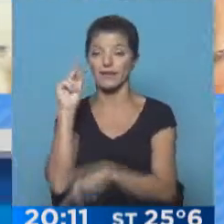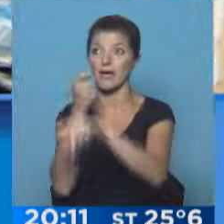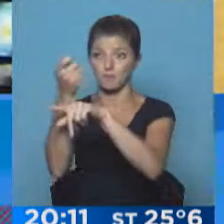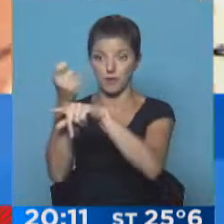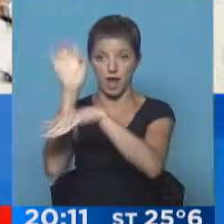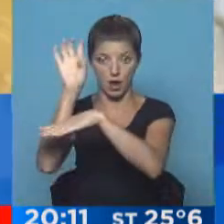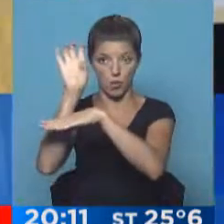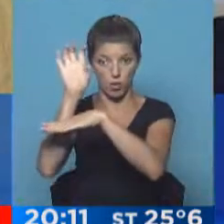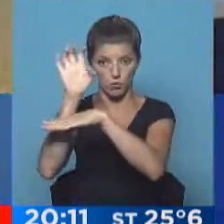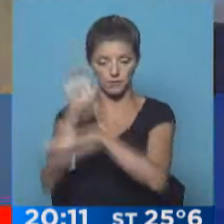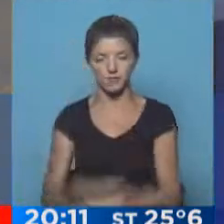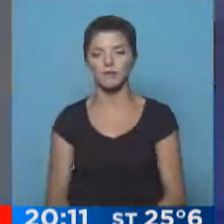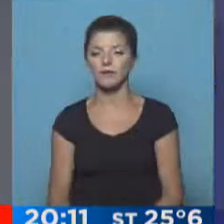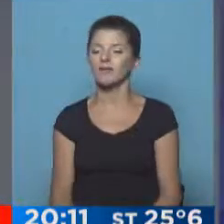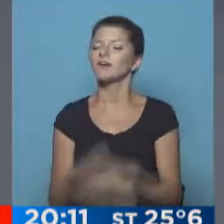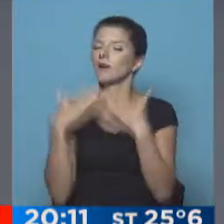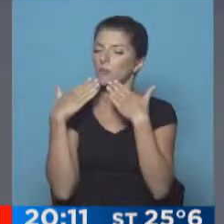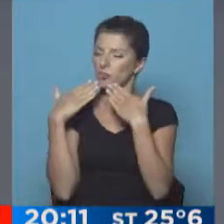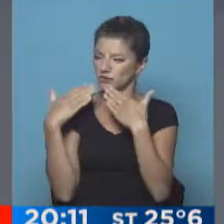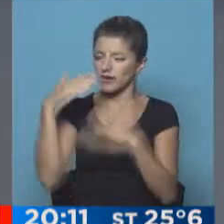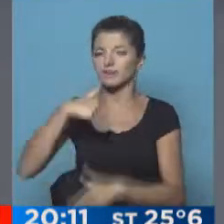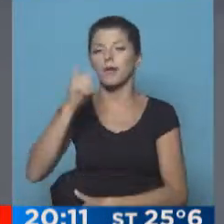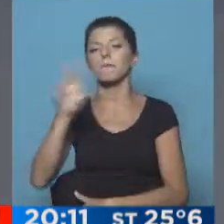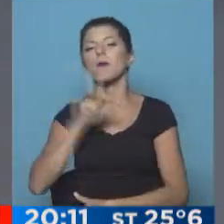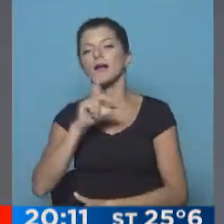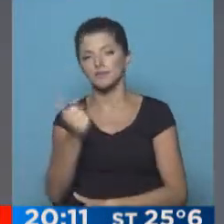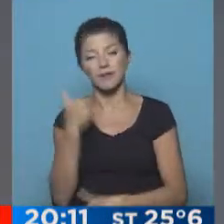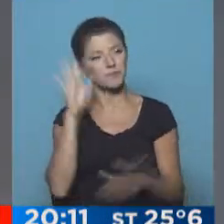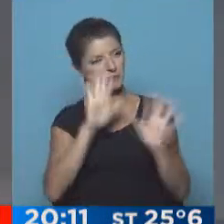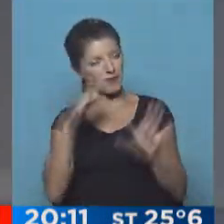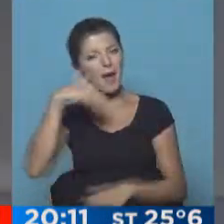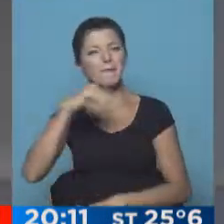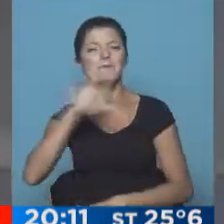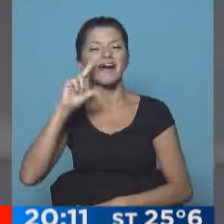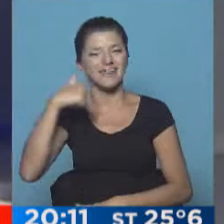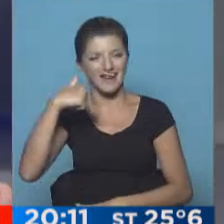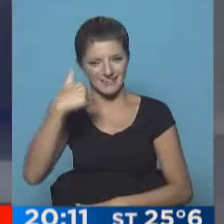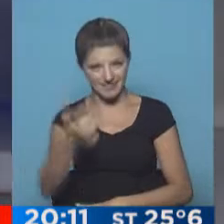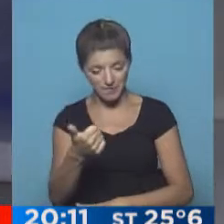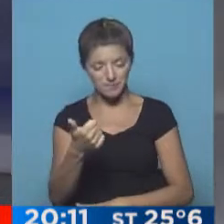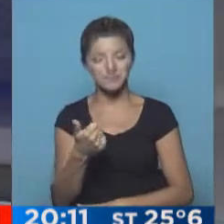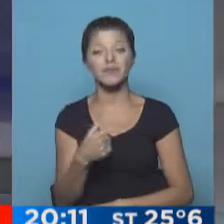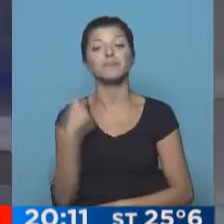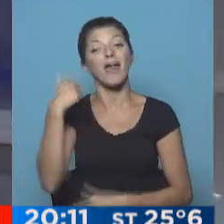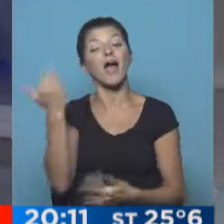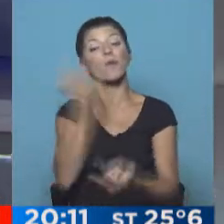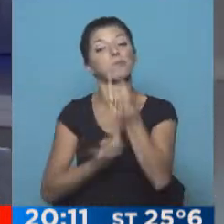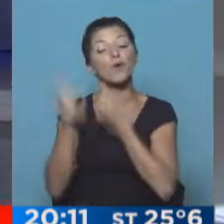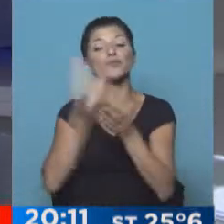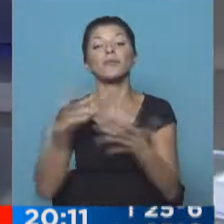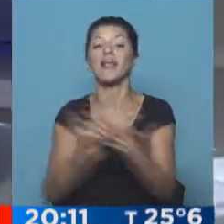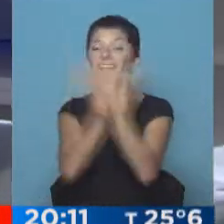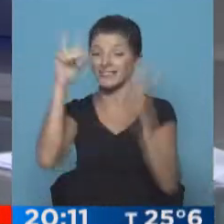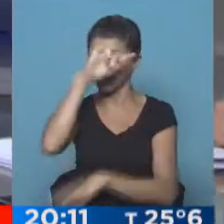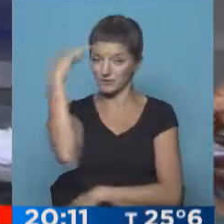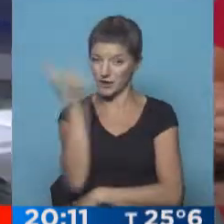Ustedes. Muchas gracias, Marta Perini. Saludamos a Mariana Carvajal, está con nosotros esta noche para hablar sobre el Día Internacional de la Mujer. Pero,